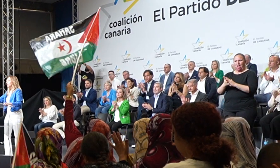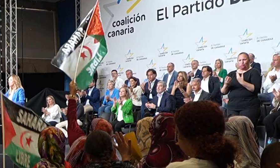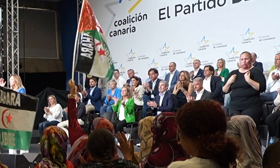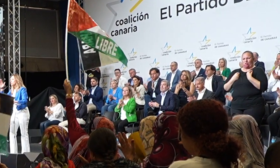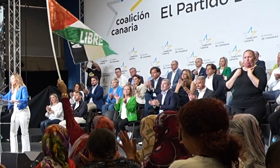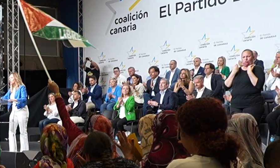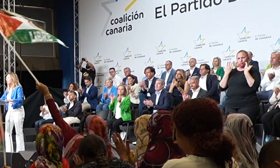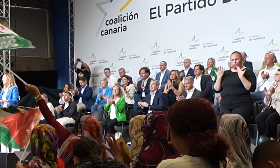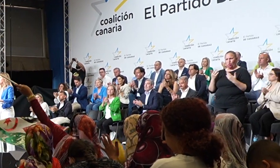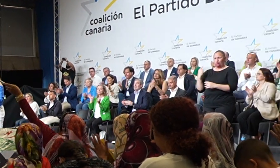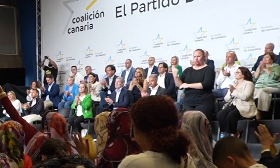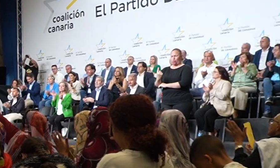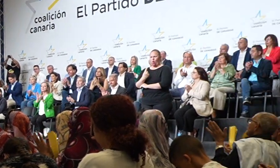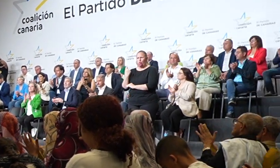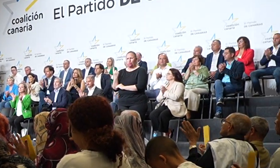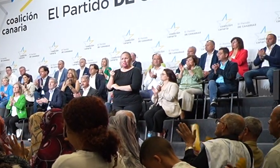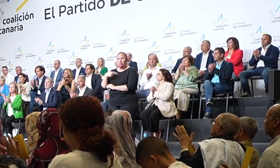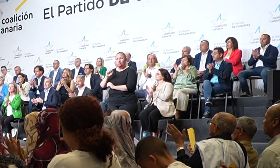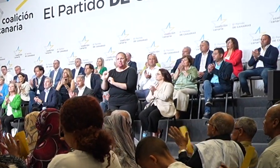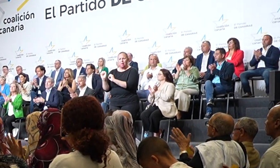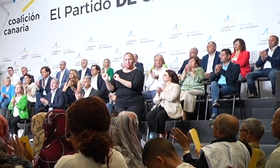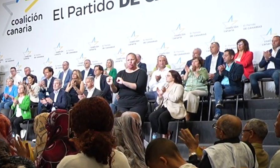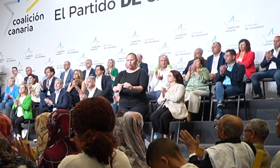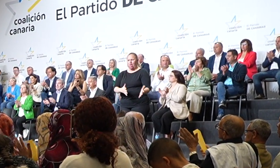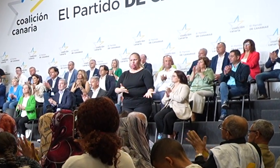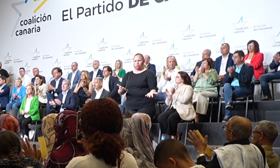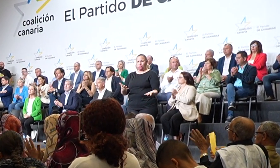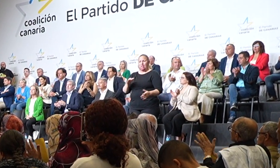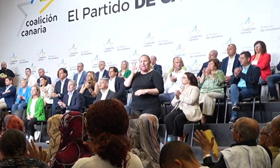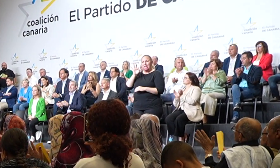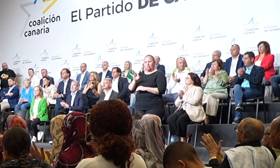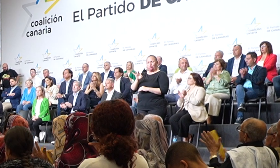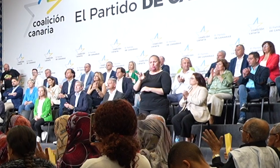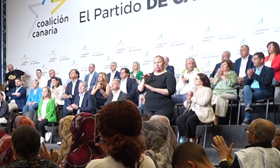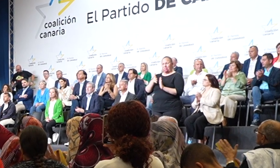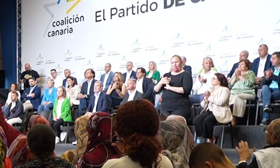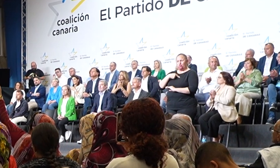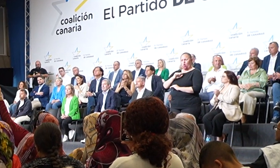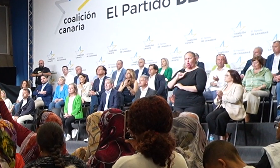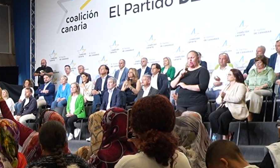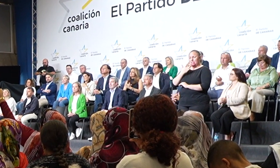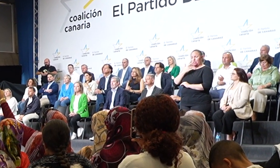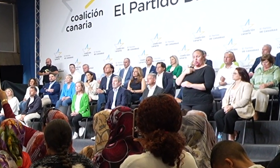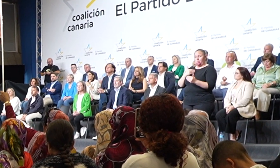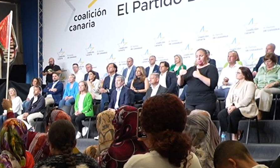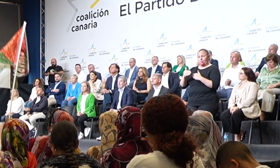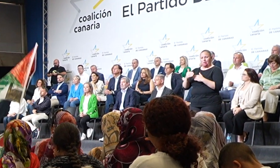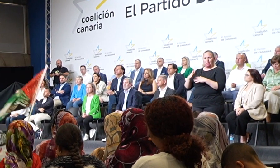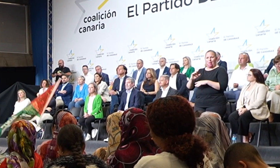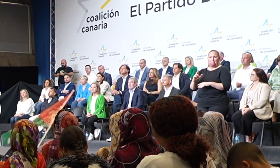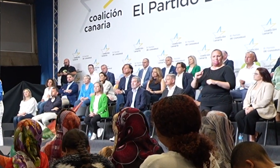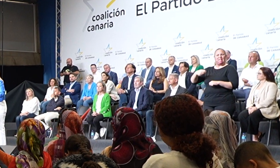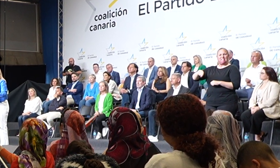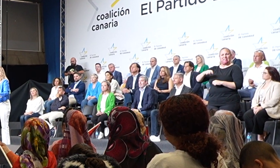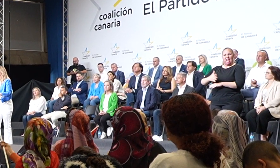asustados, solos, los abandonaron. Y eso es lo primero que voy a hacer cuando sea presidenta del Cabildo.